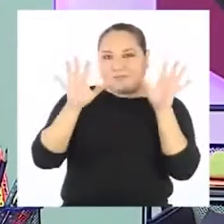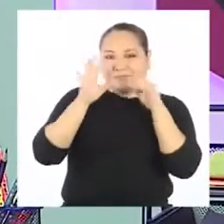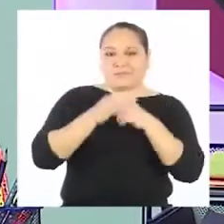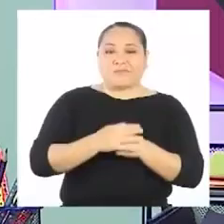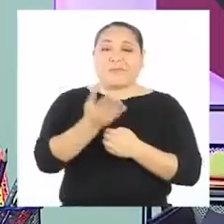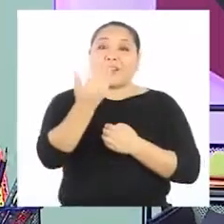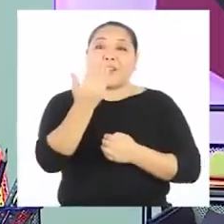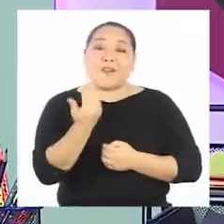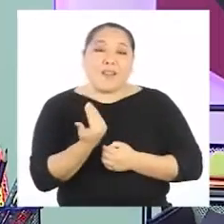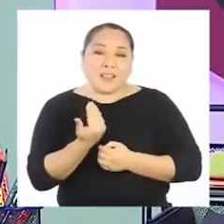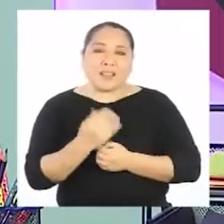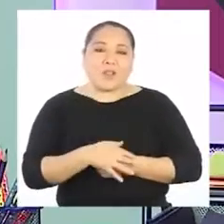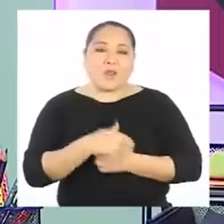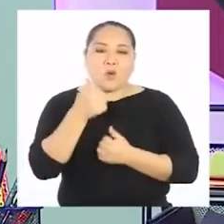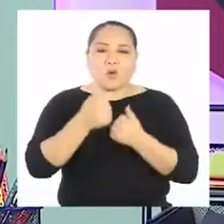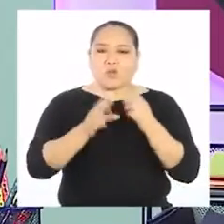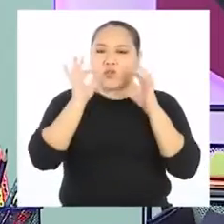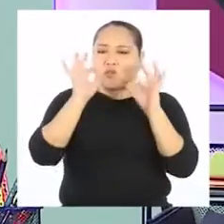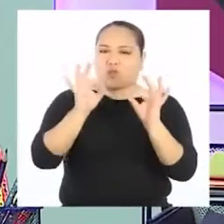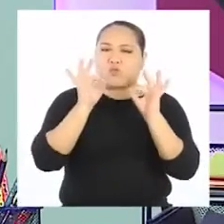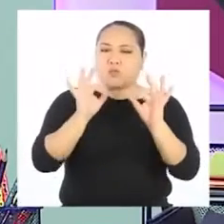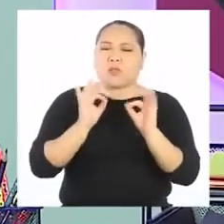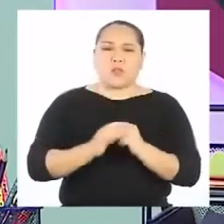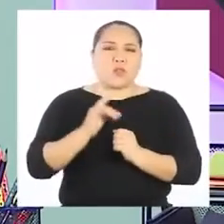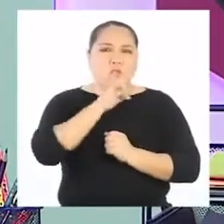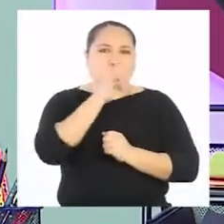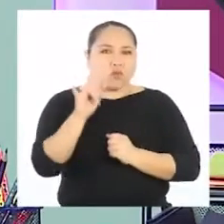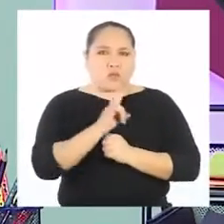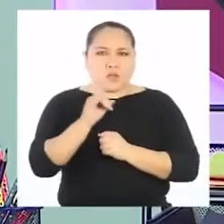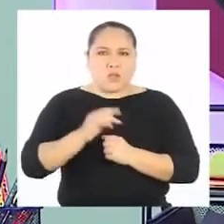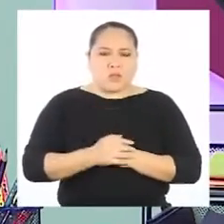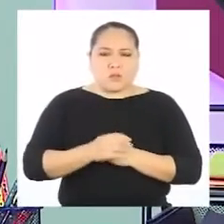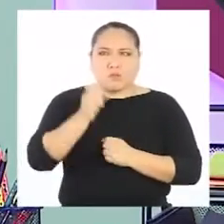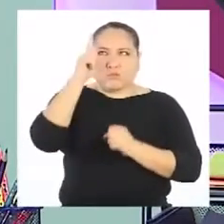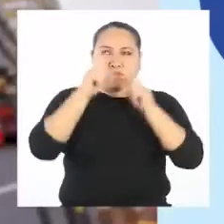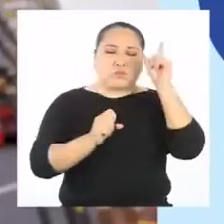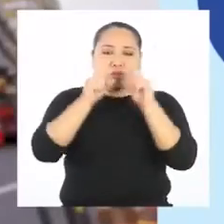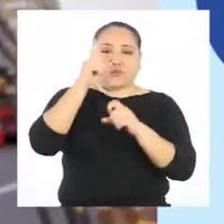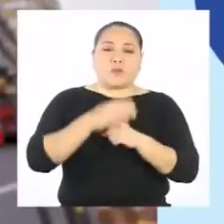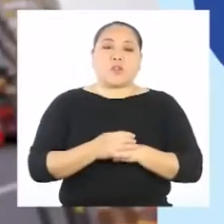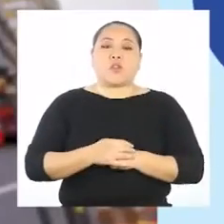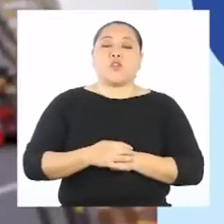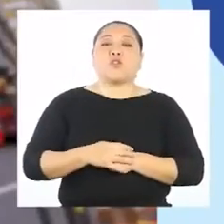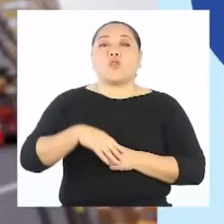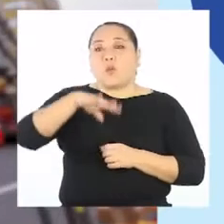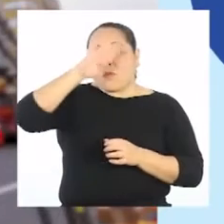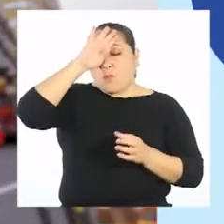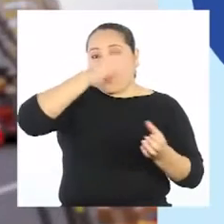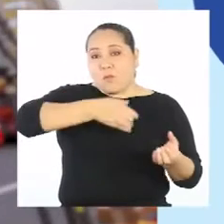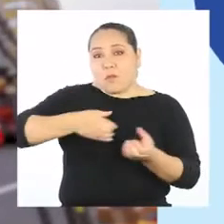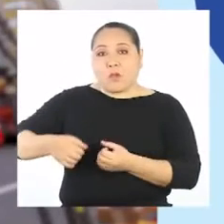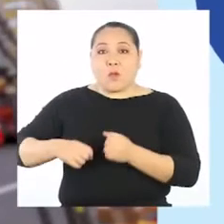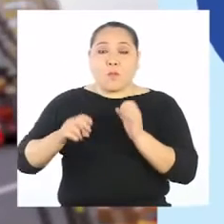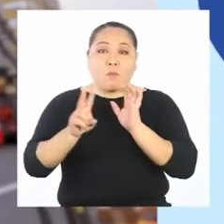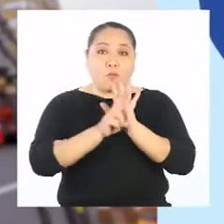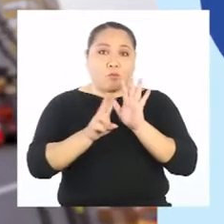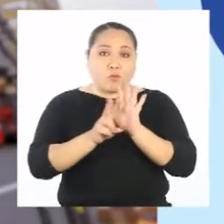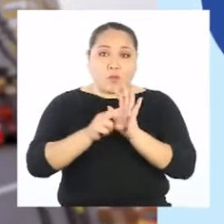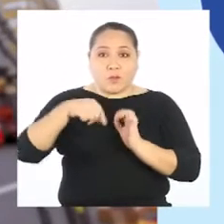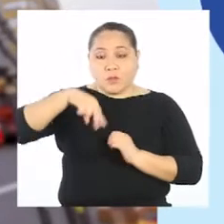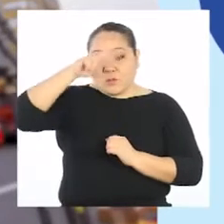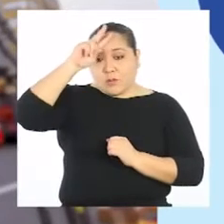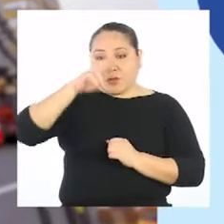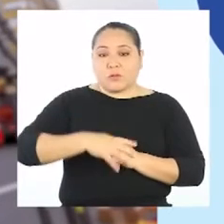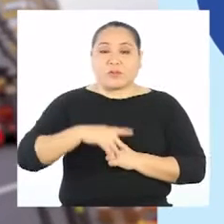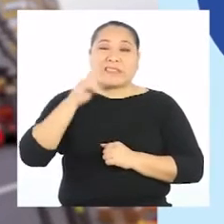Claridad. Cuéntenos, ¿qué riesgos corremos al usar pirotecnia? Los bomberos voluntarios del Perú somos